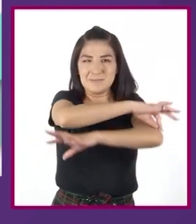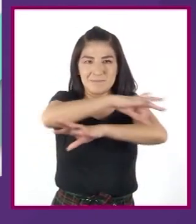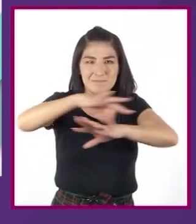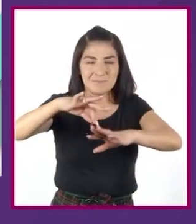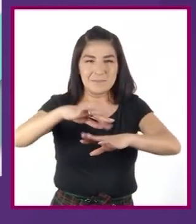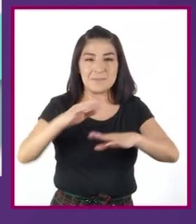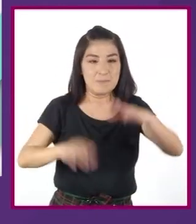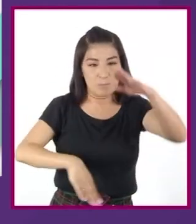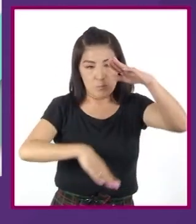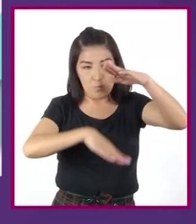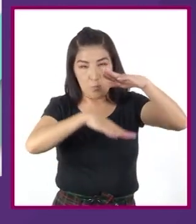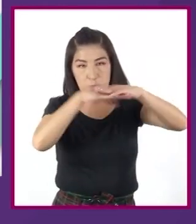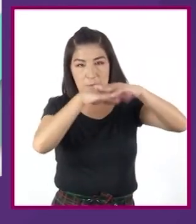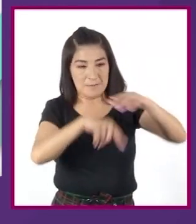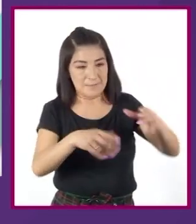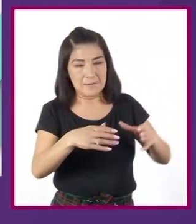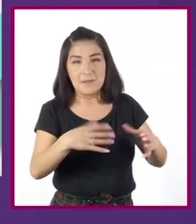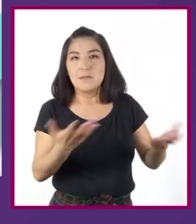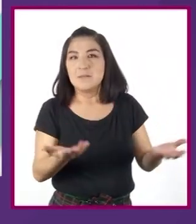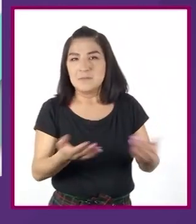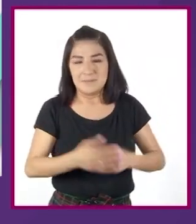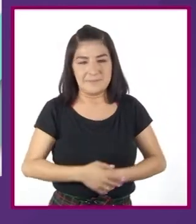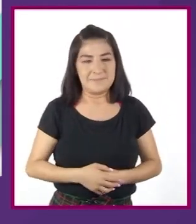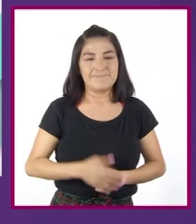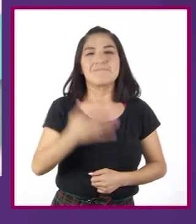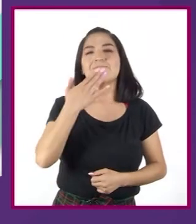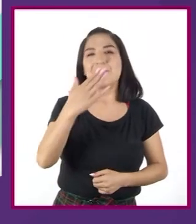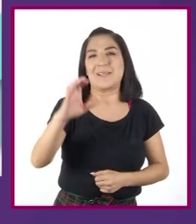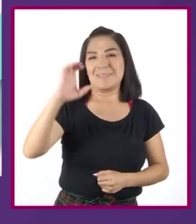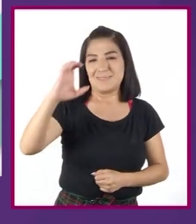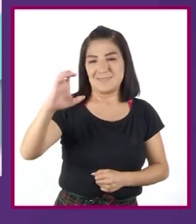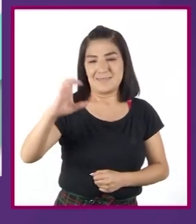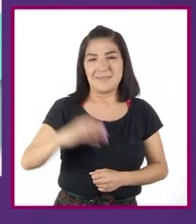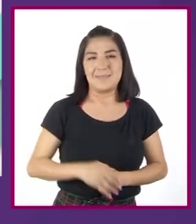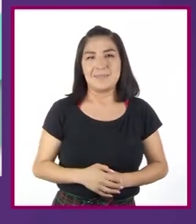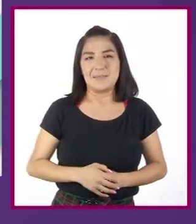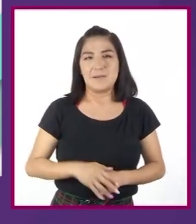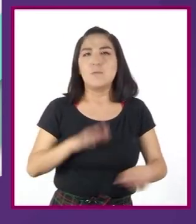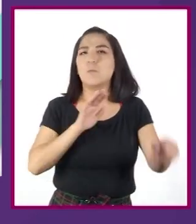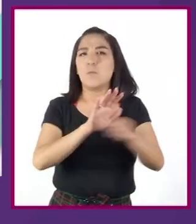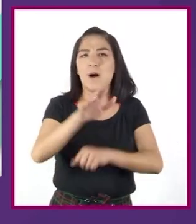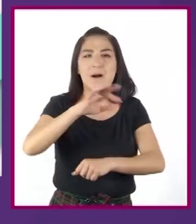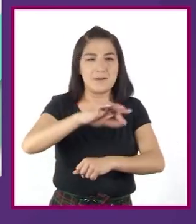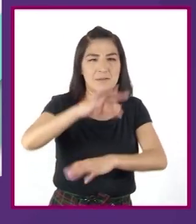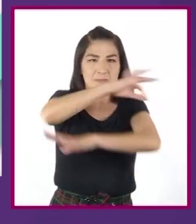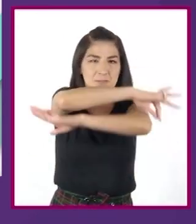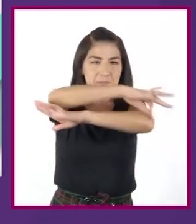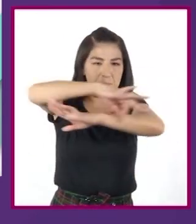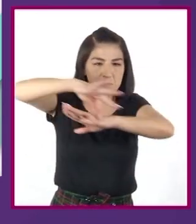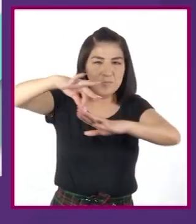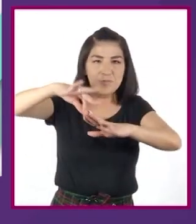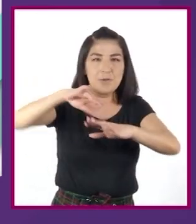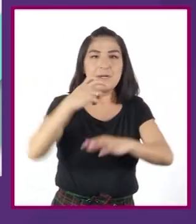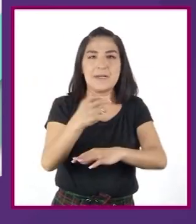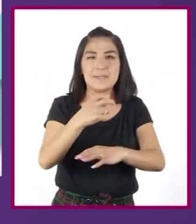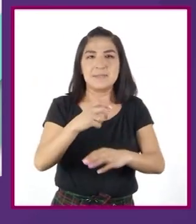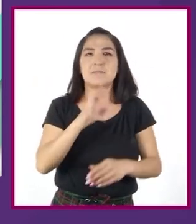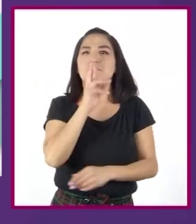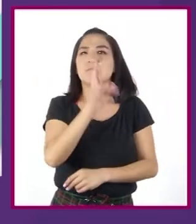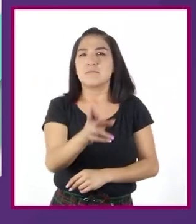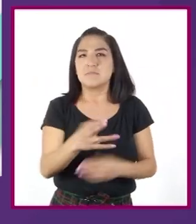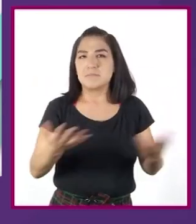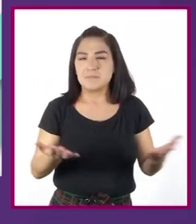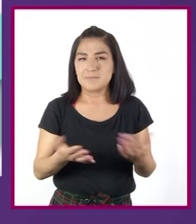llena? Muy bien, el inciso C. ¿Qué tipo de línea se trazó con los datos